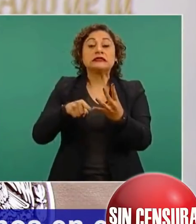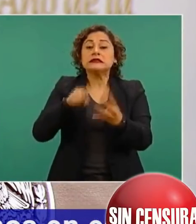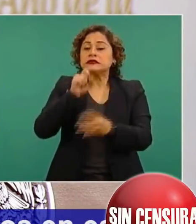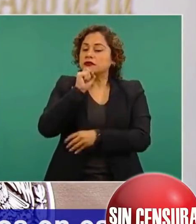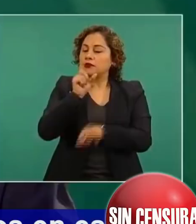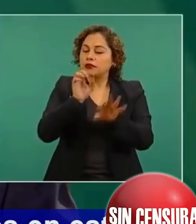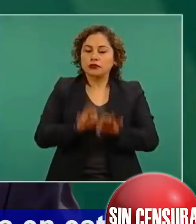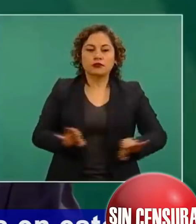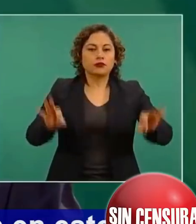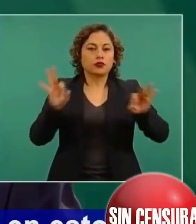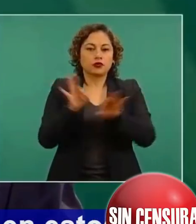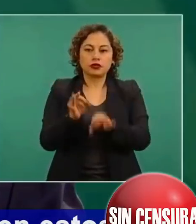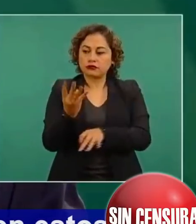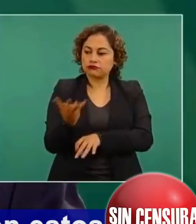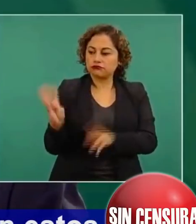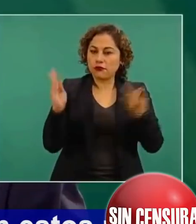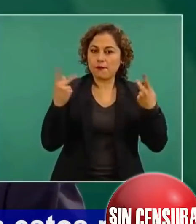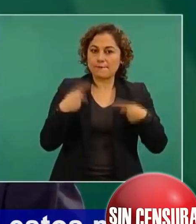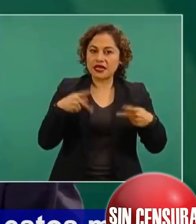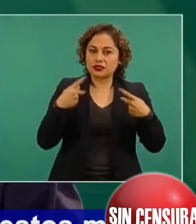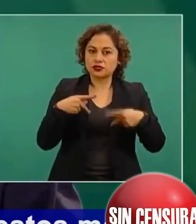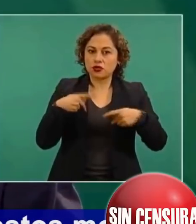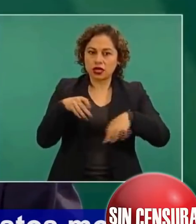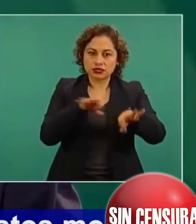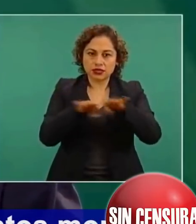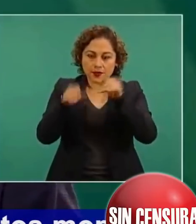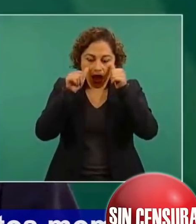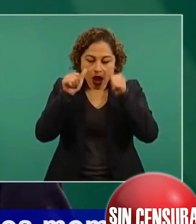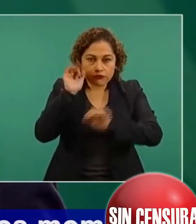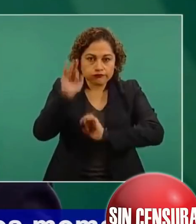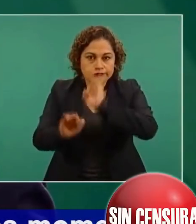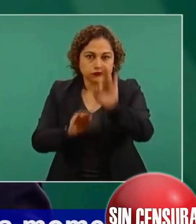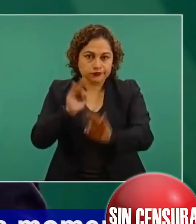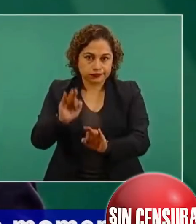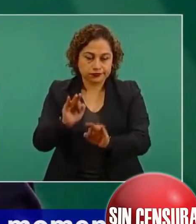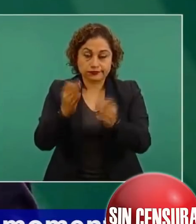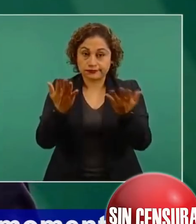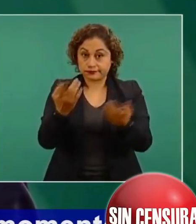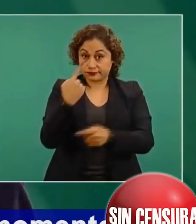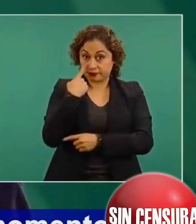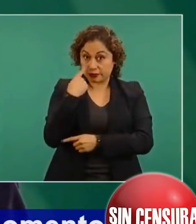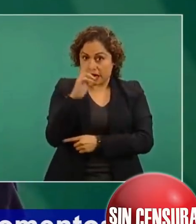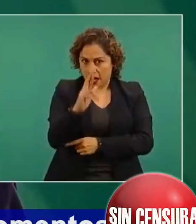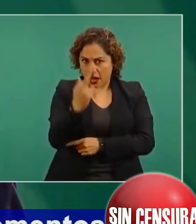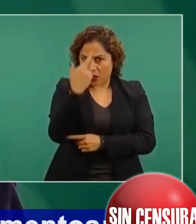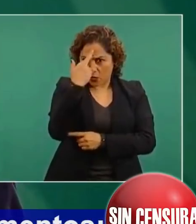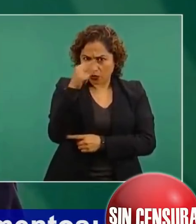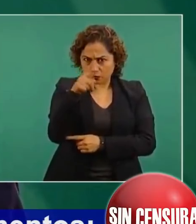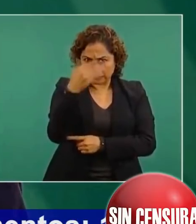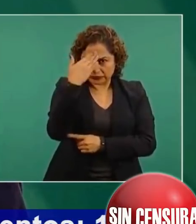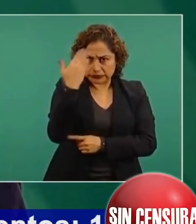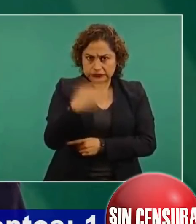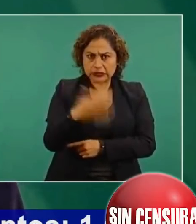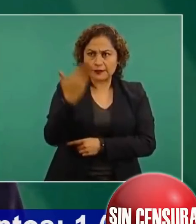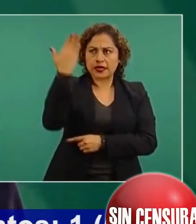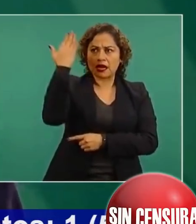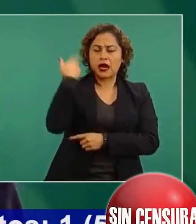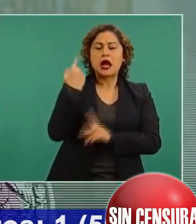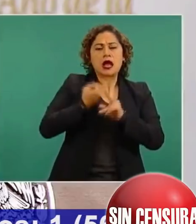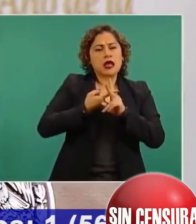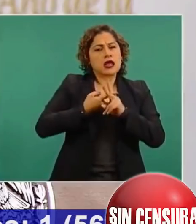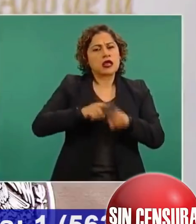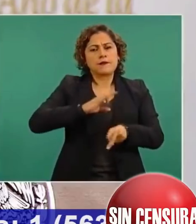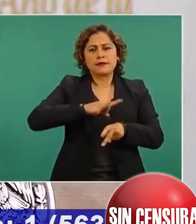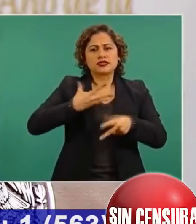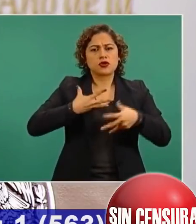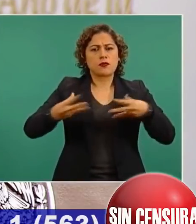importante, el personal de salud. Recordar que México tenía desde el inicio de la epidemia, lo sabíamos esto por más de